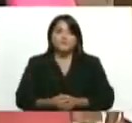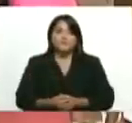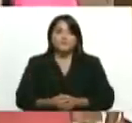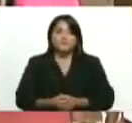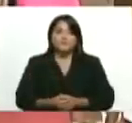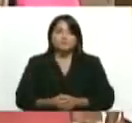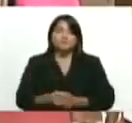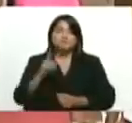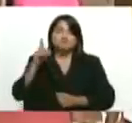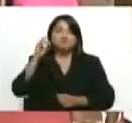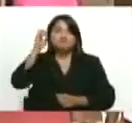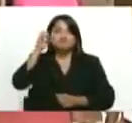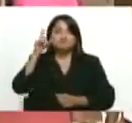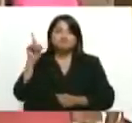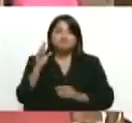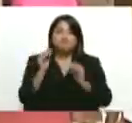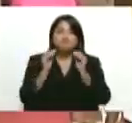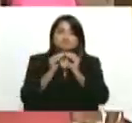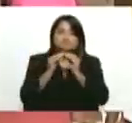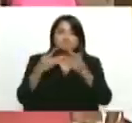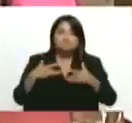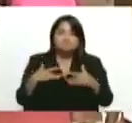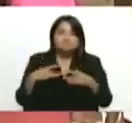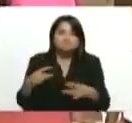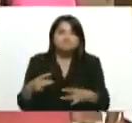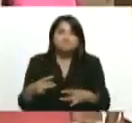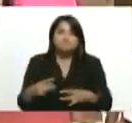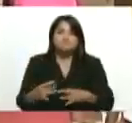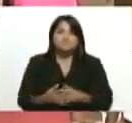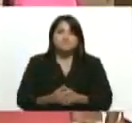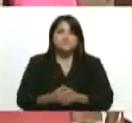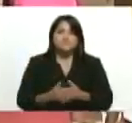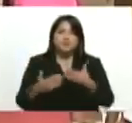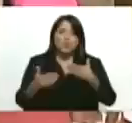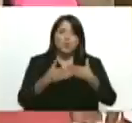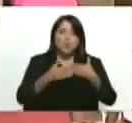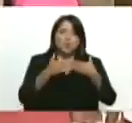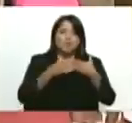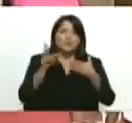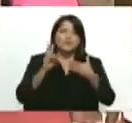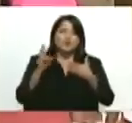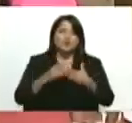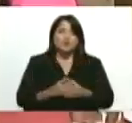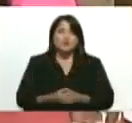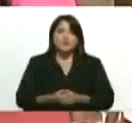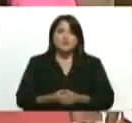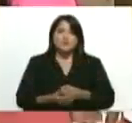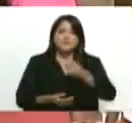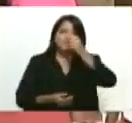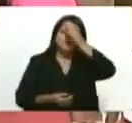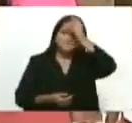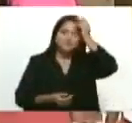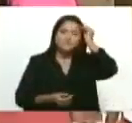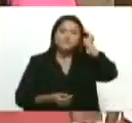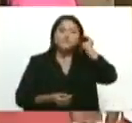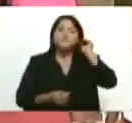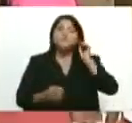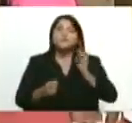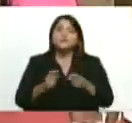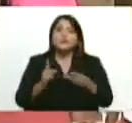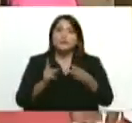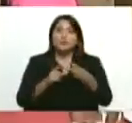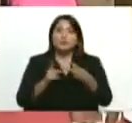servicio de los más despreciables intereses contrarios a los de nuestra patria. Segundo, repudiar